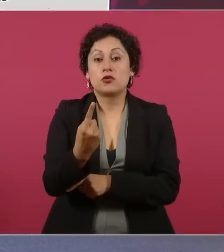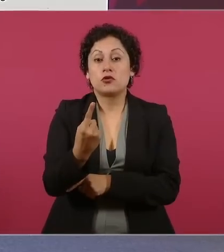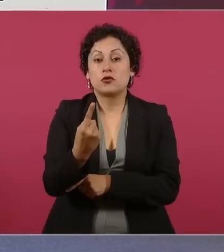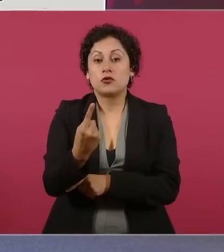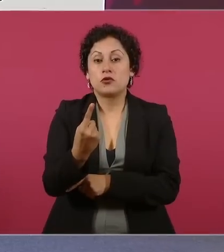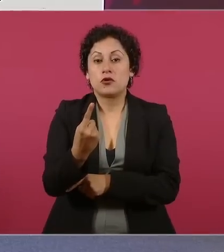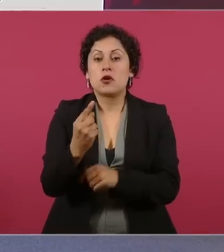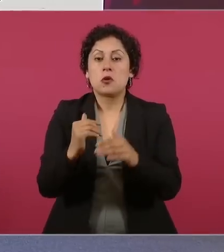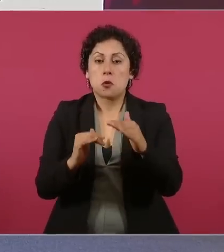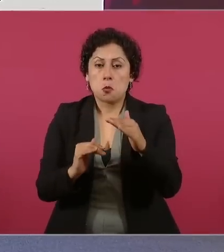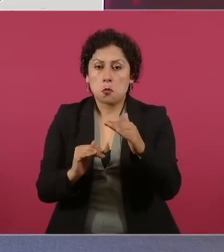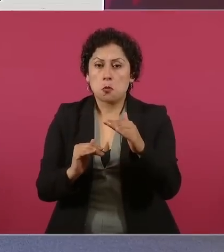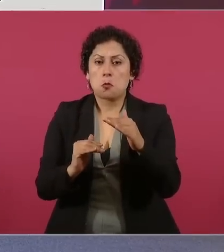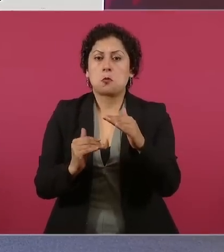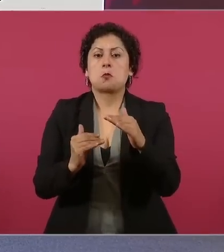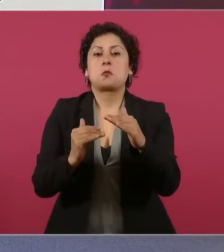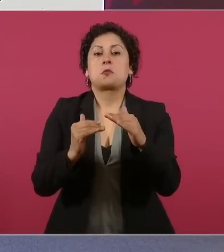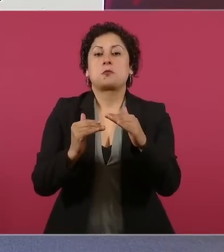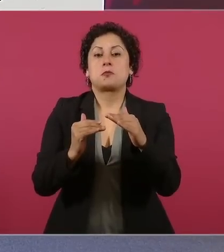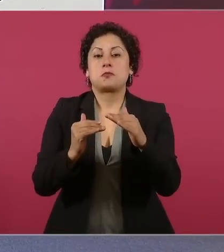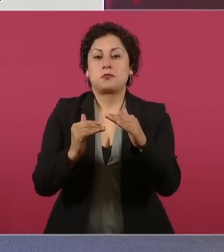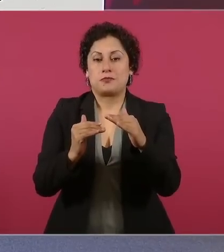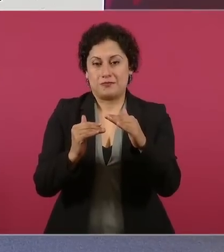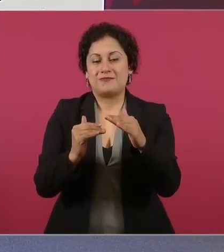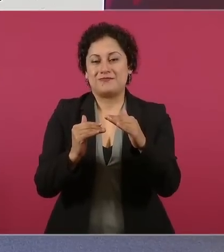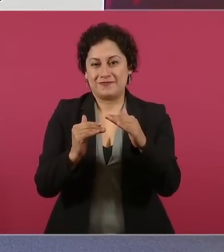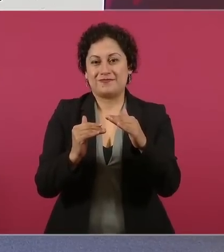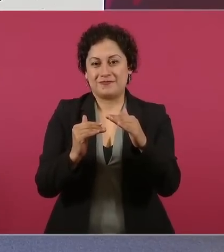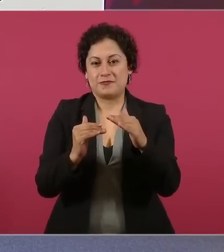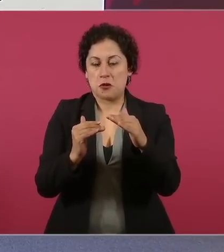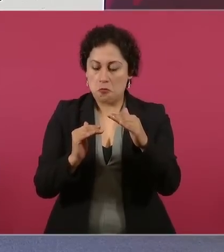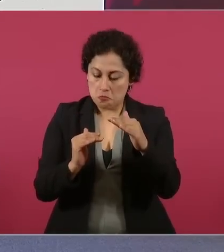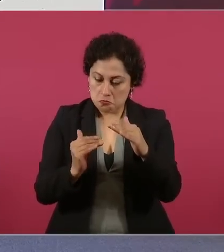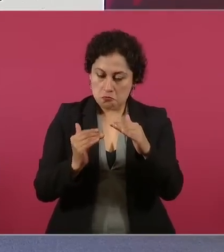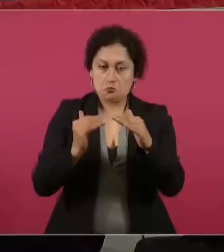estábamos abajo y ya aumentamos, crecimos